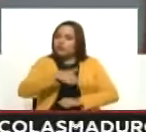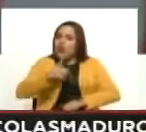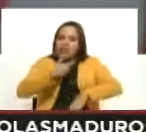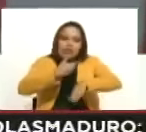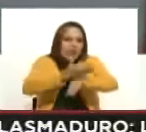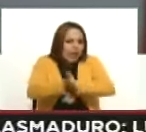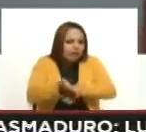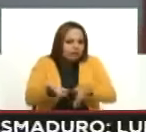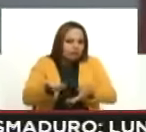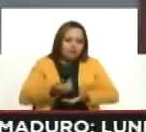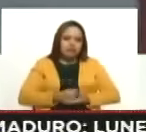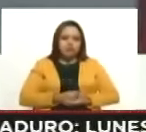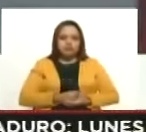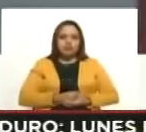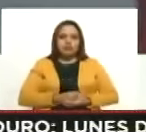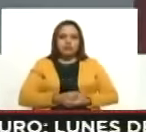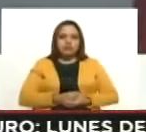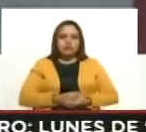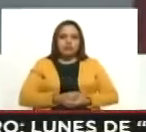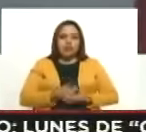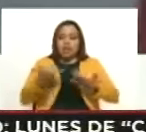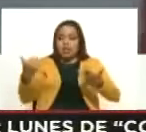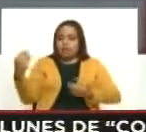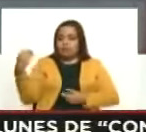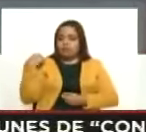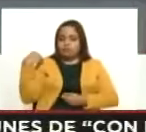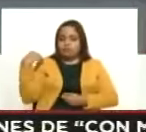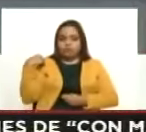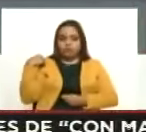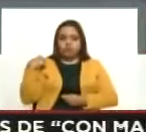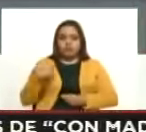Retardadísimos estamos. Ya aquí me dieron